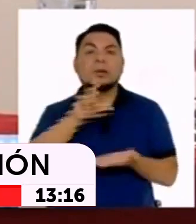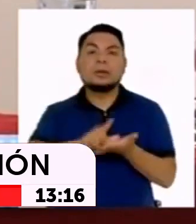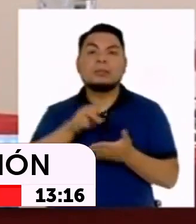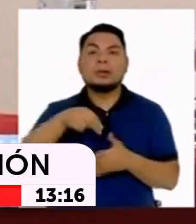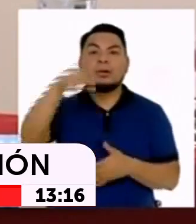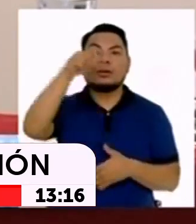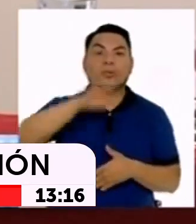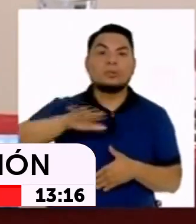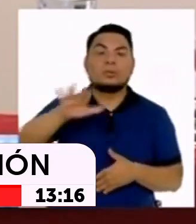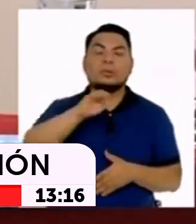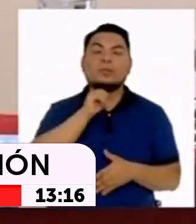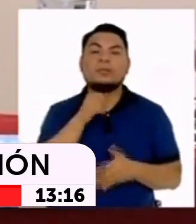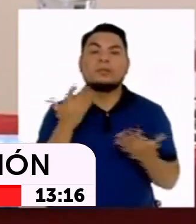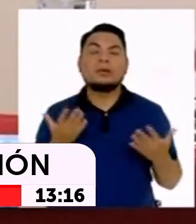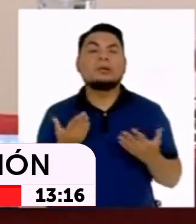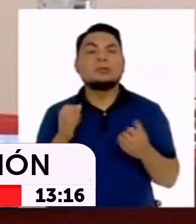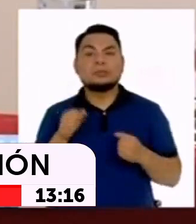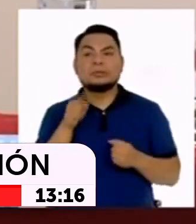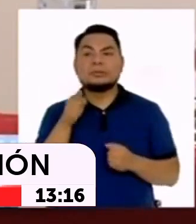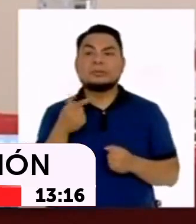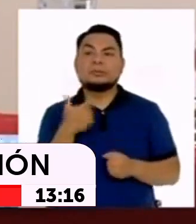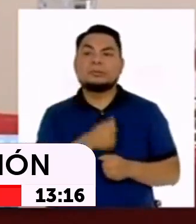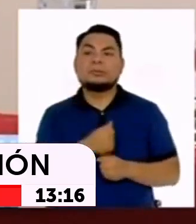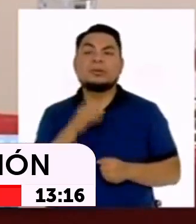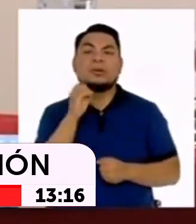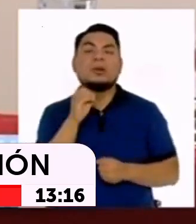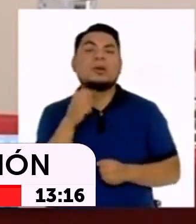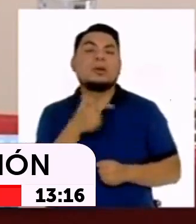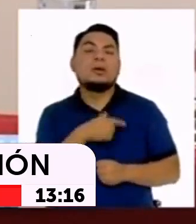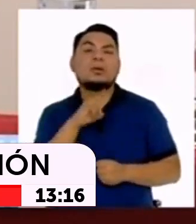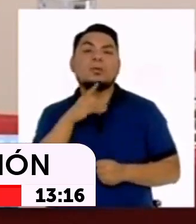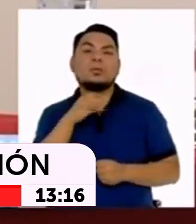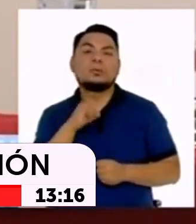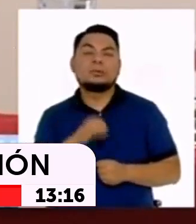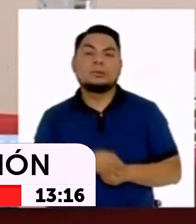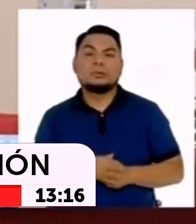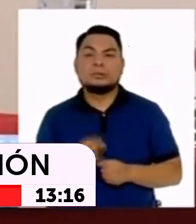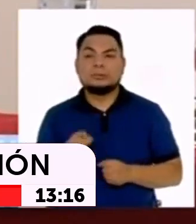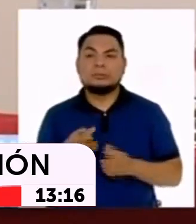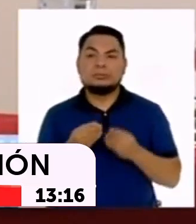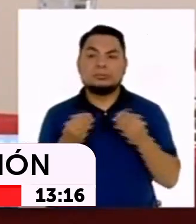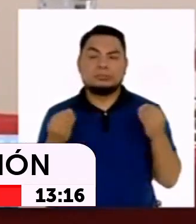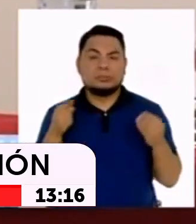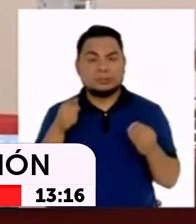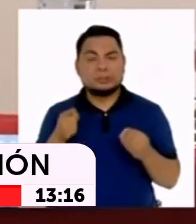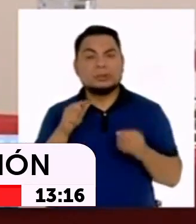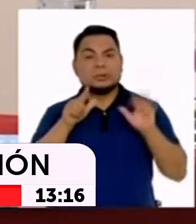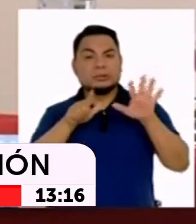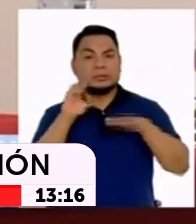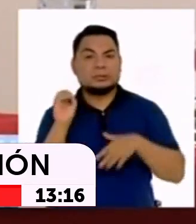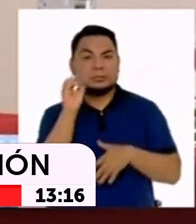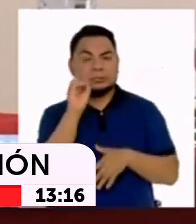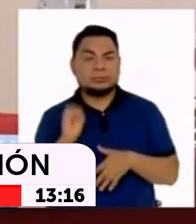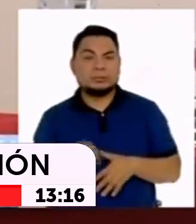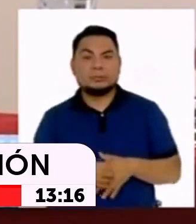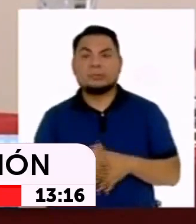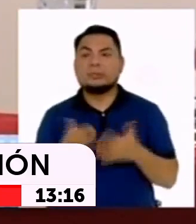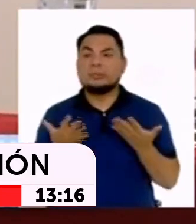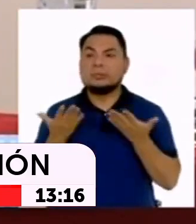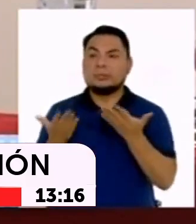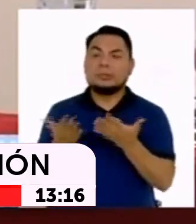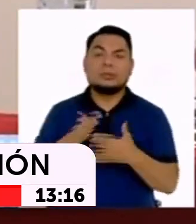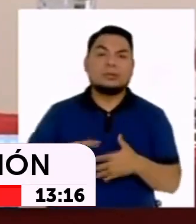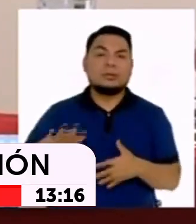del norte porcentajes de ocupación de camas UCI que son altas, que están en el 70%, aunque el